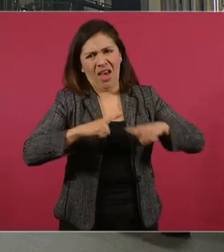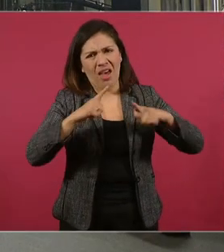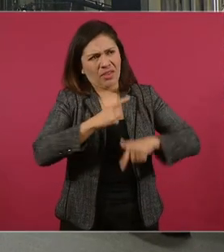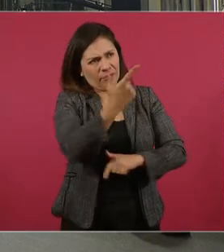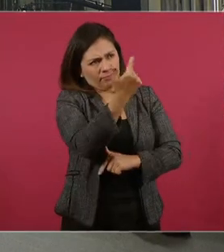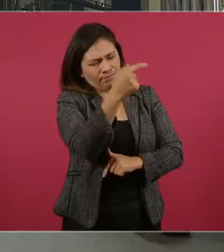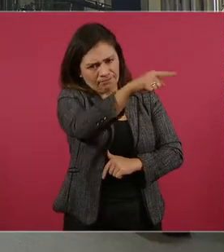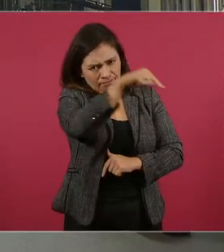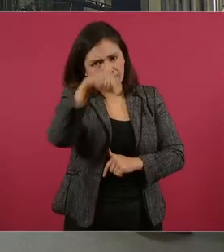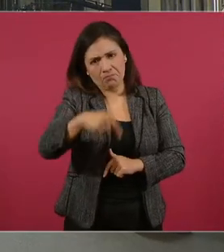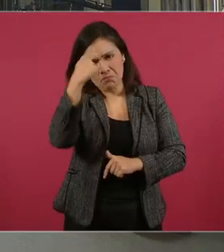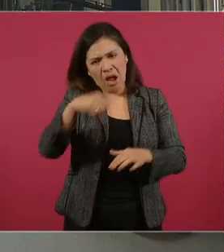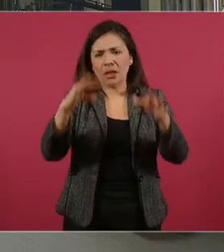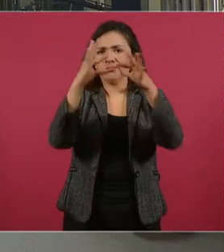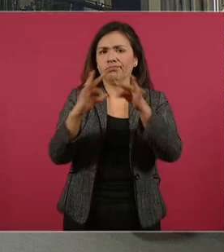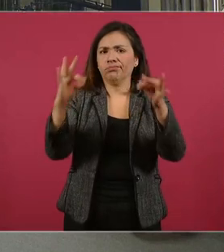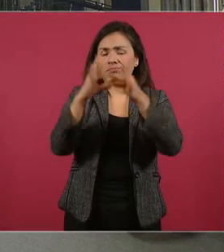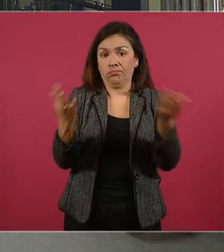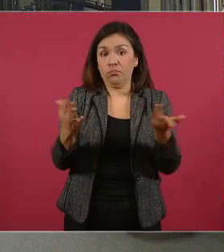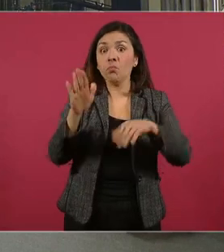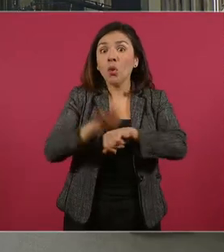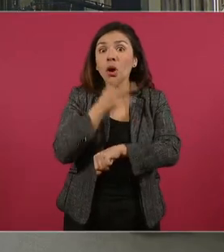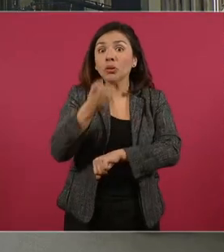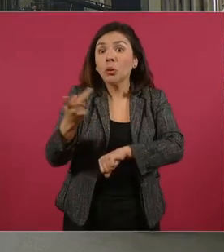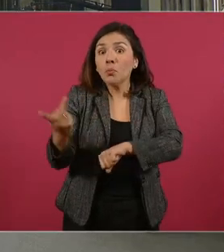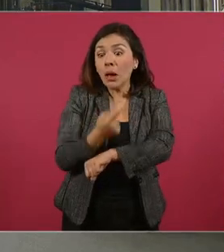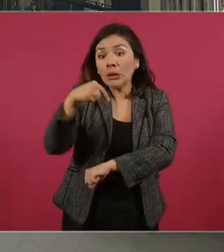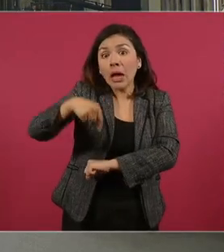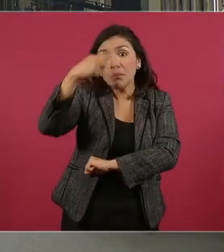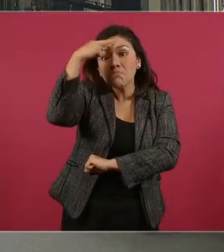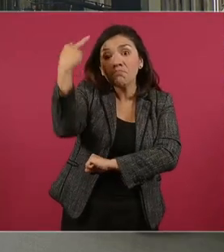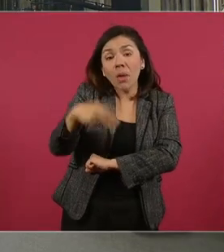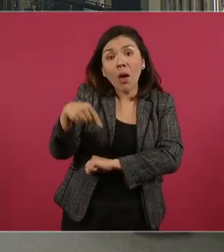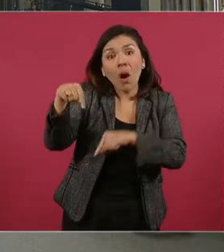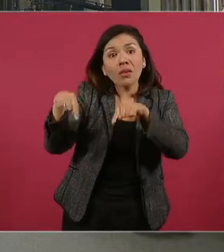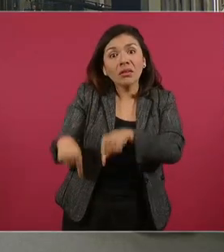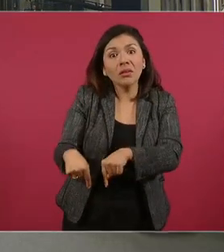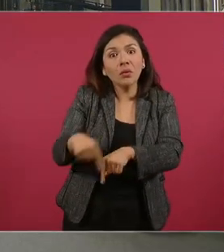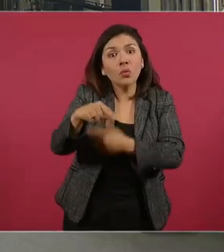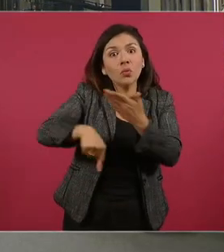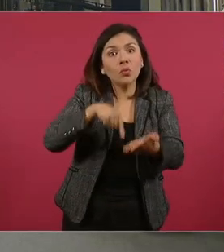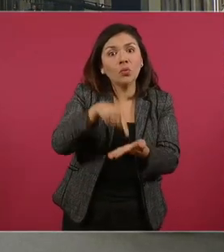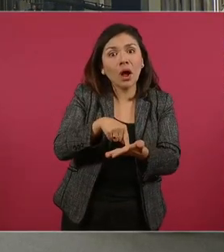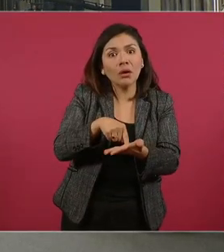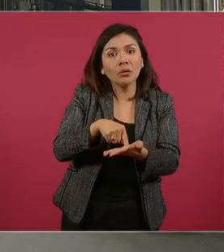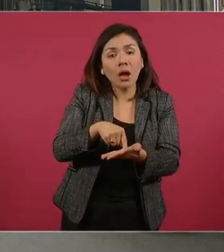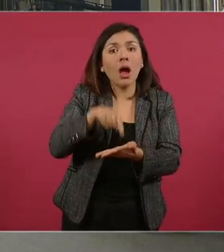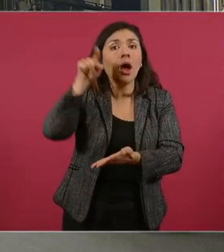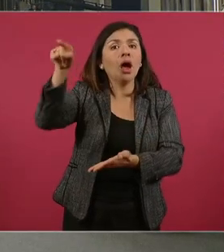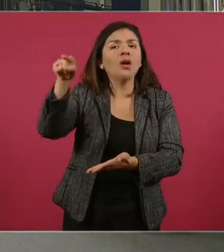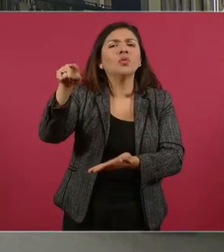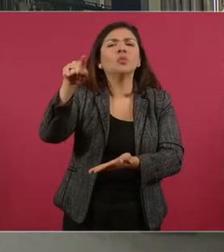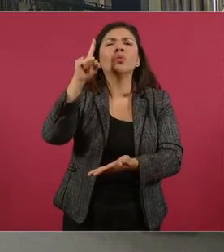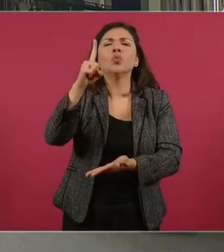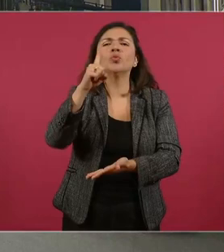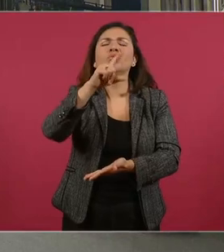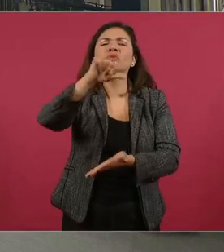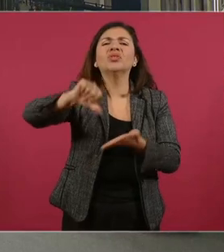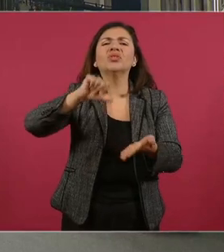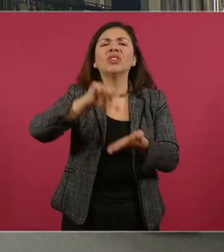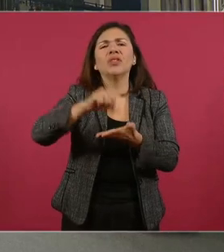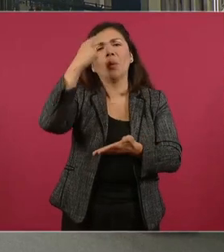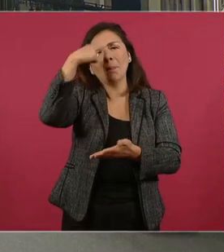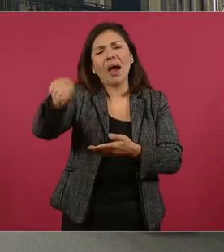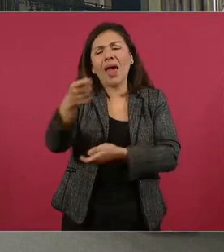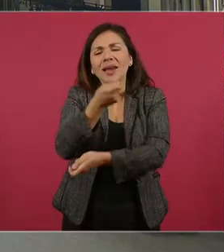a Estados Unidos que rindan cuentas, porque fueron situaciones que se llevaron a cabo aquí en México. Incluso se dio la instalación de un centro cambiario de